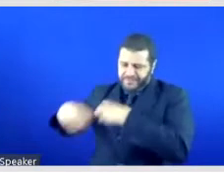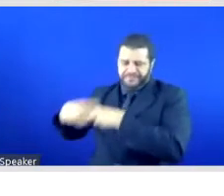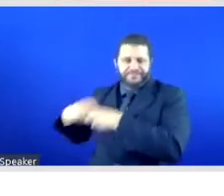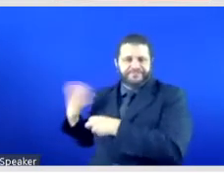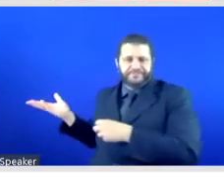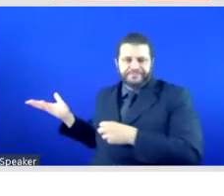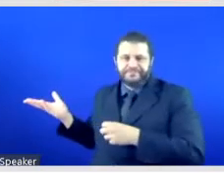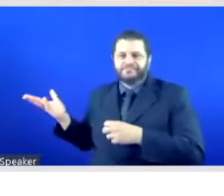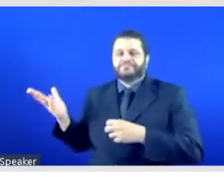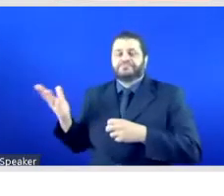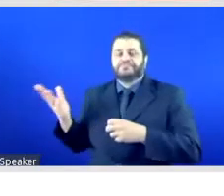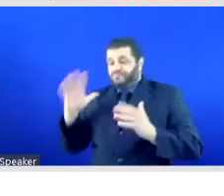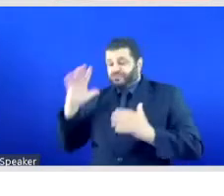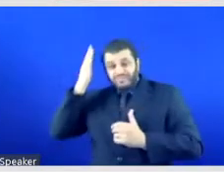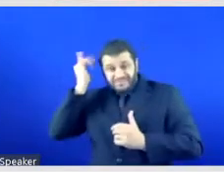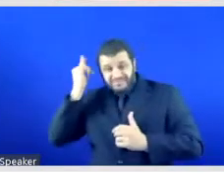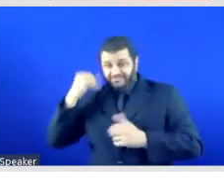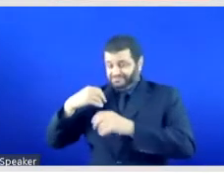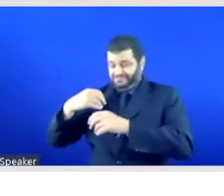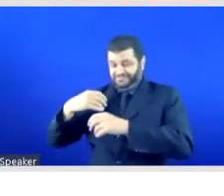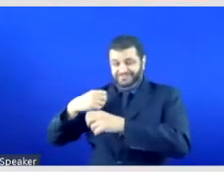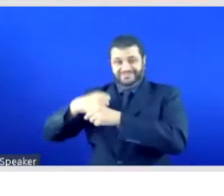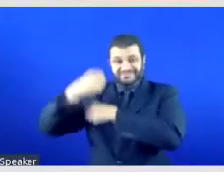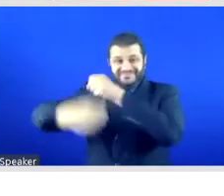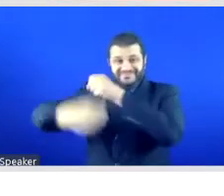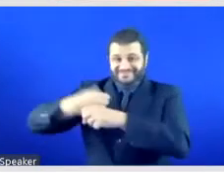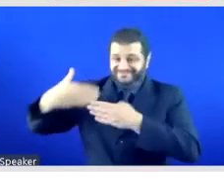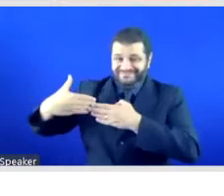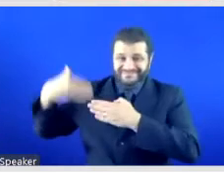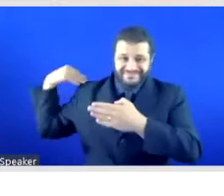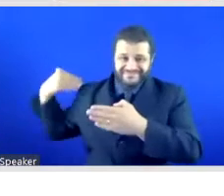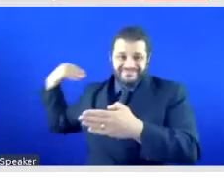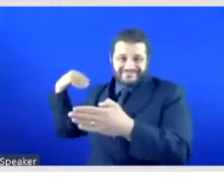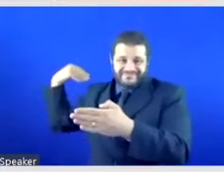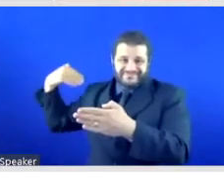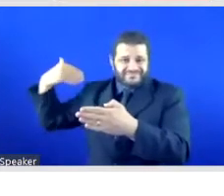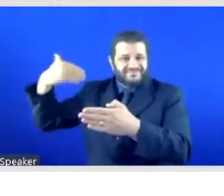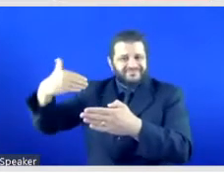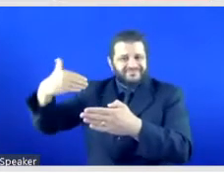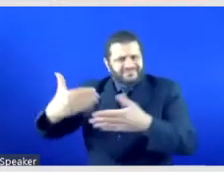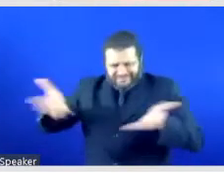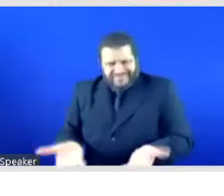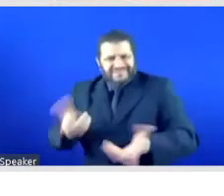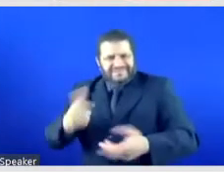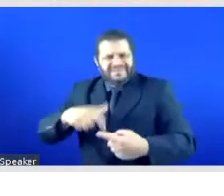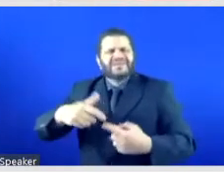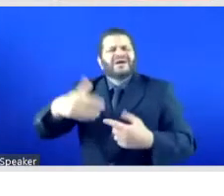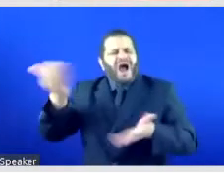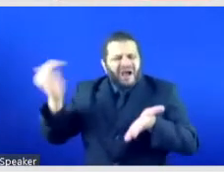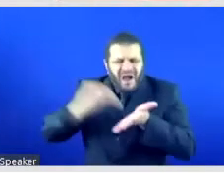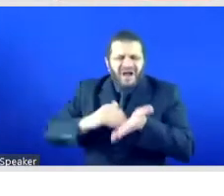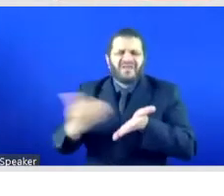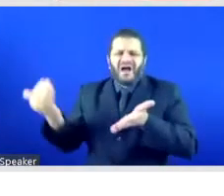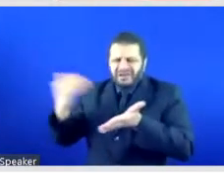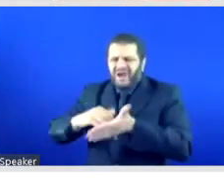o este año, a final de noviembre de 2020, vamos a enfrentar de nuevo un embate de